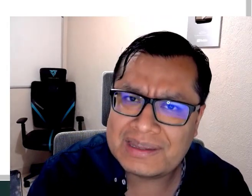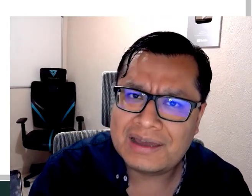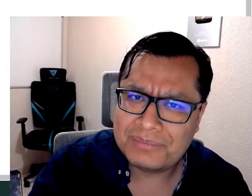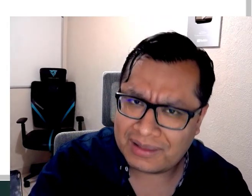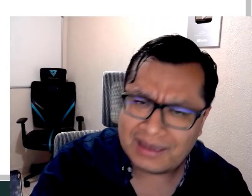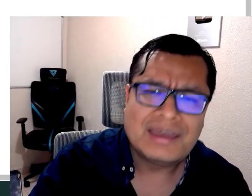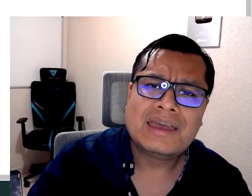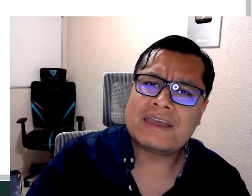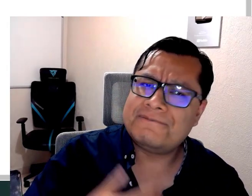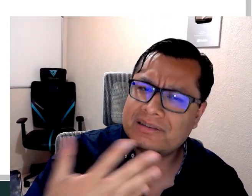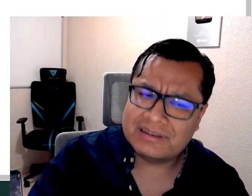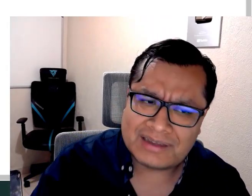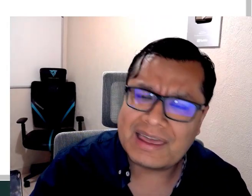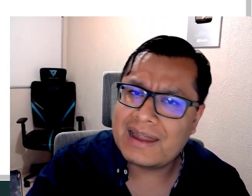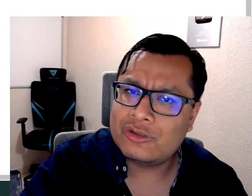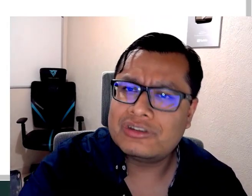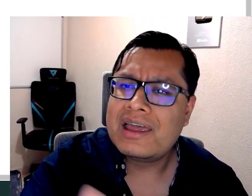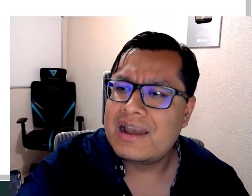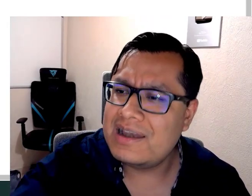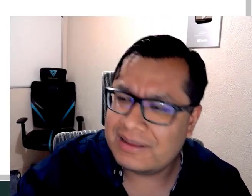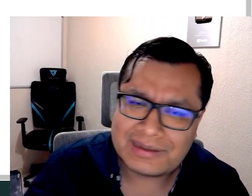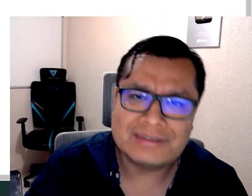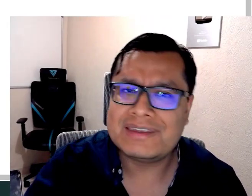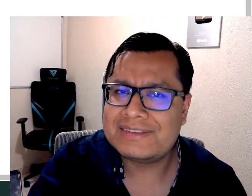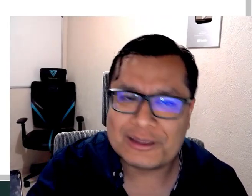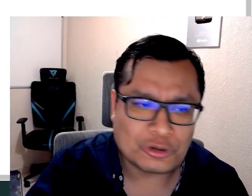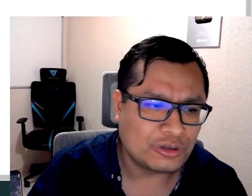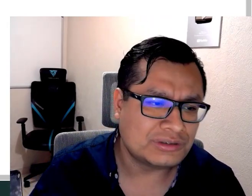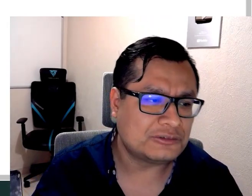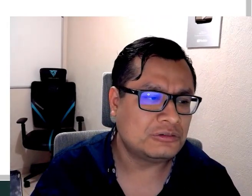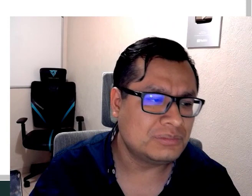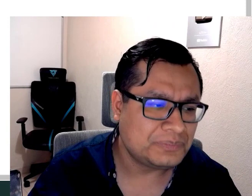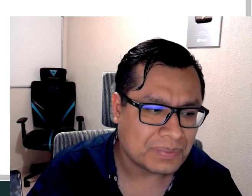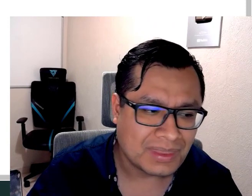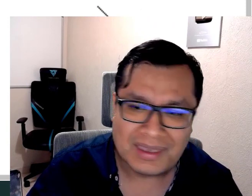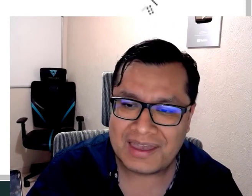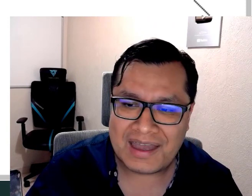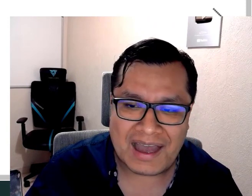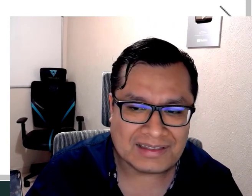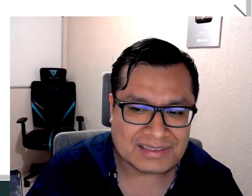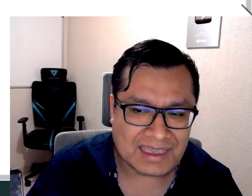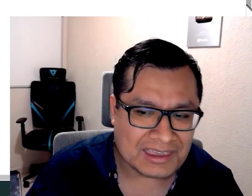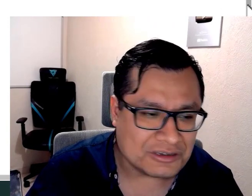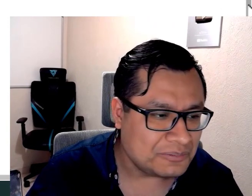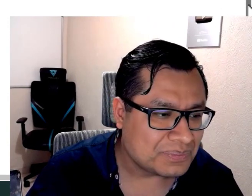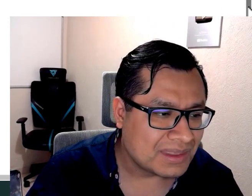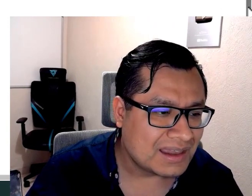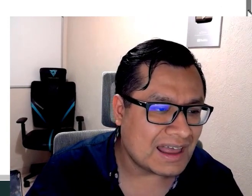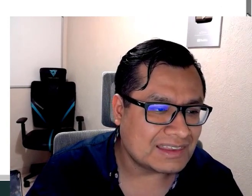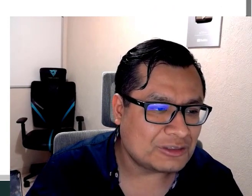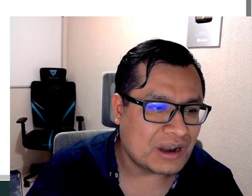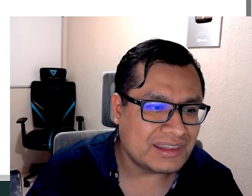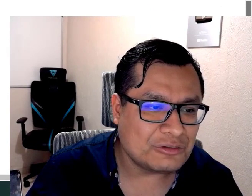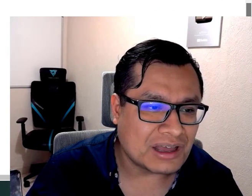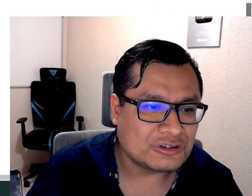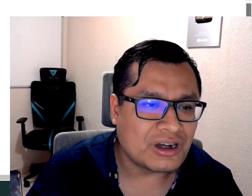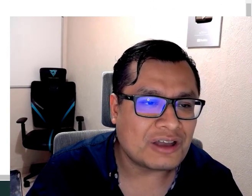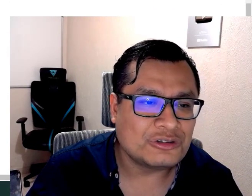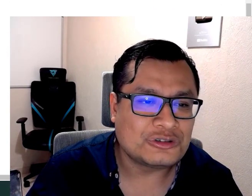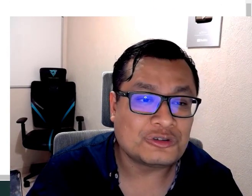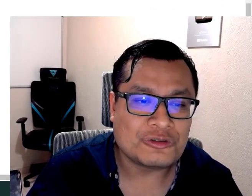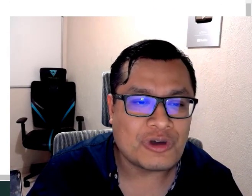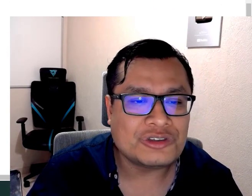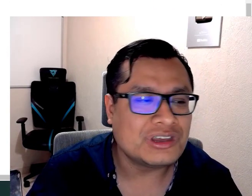licencia verdad que fácil sería darnos licencias a todos eso ante ello la titular de educación